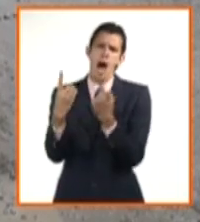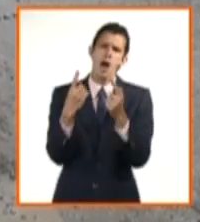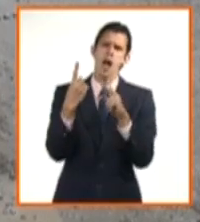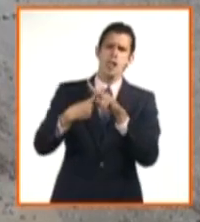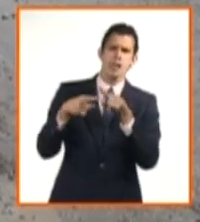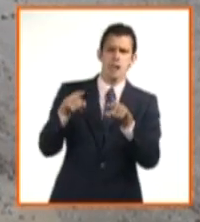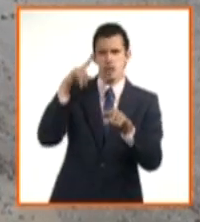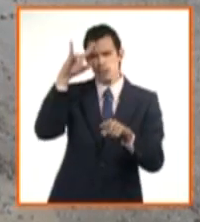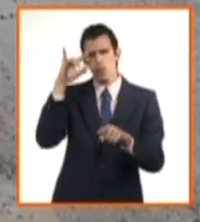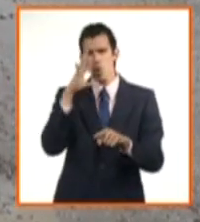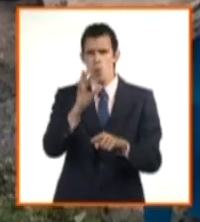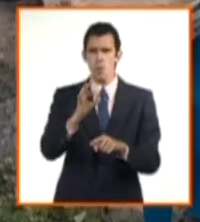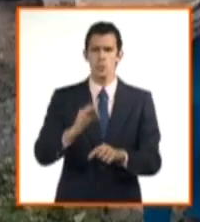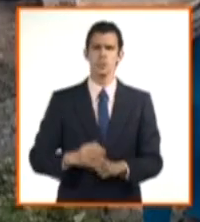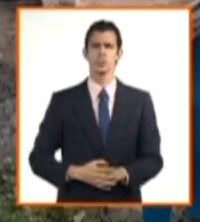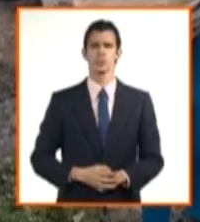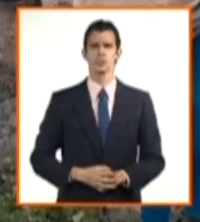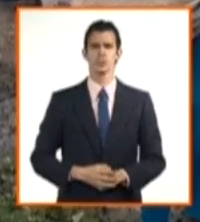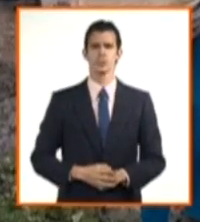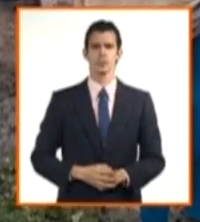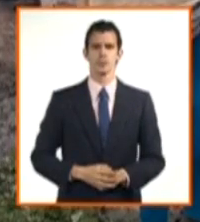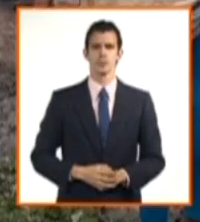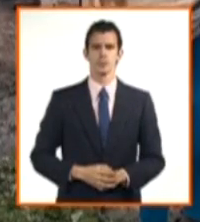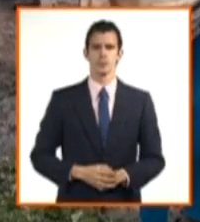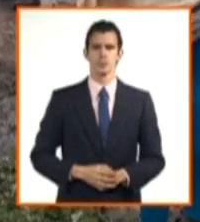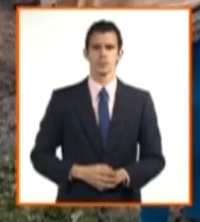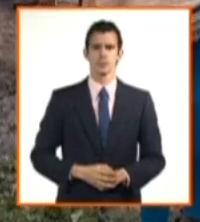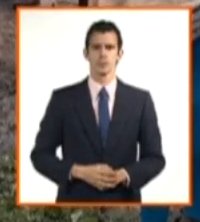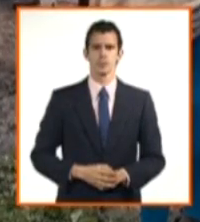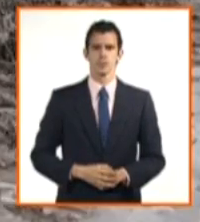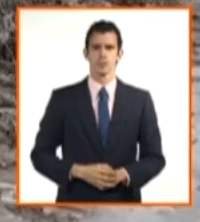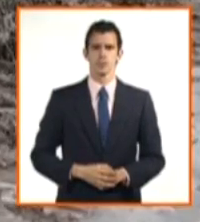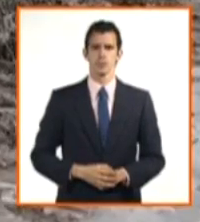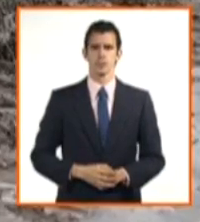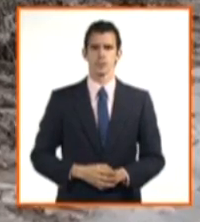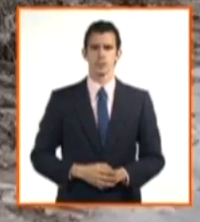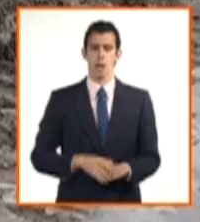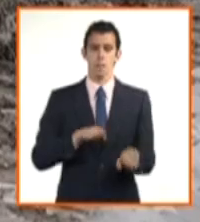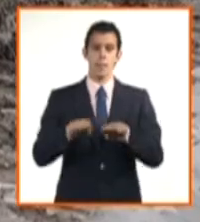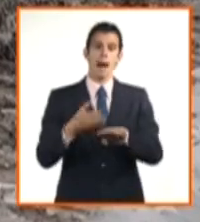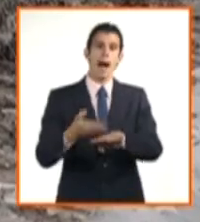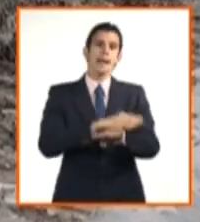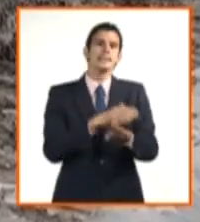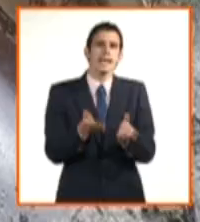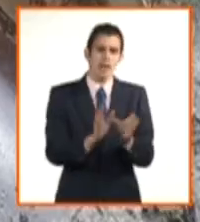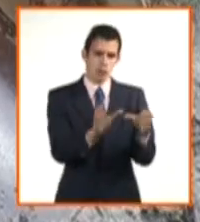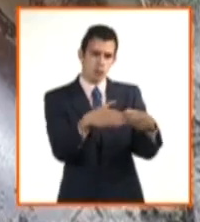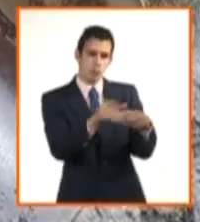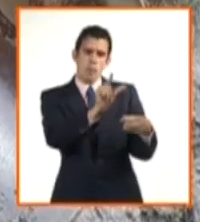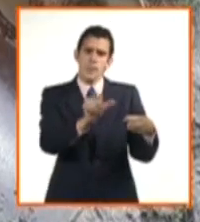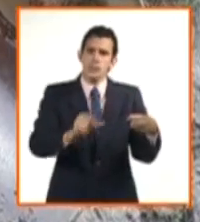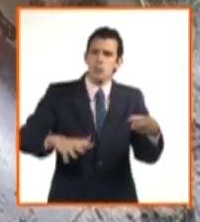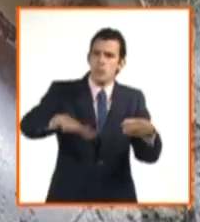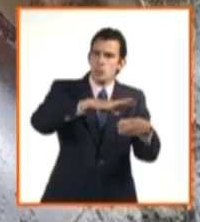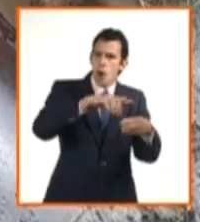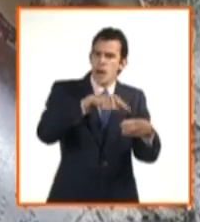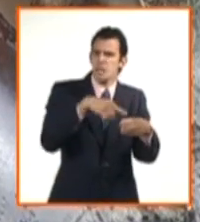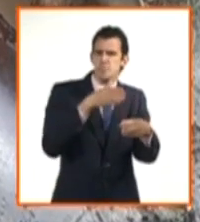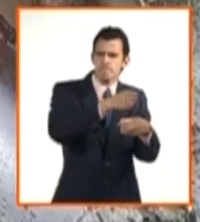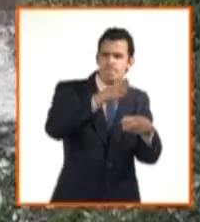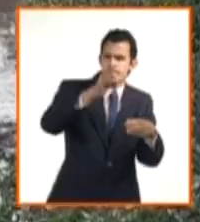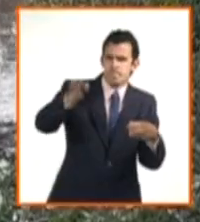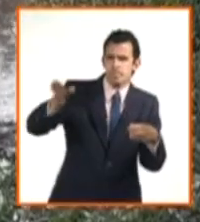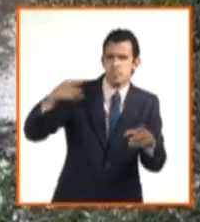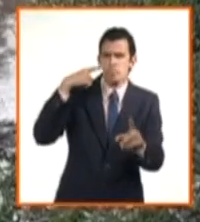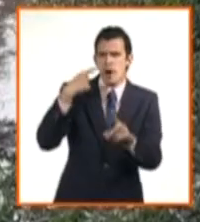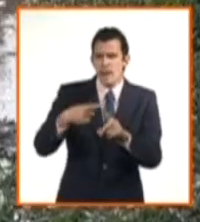territorio el funcionamiento de las comisiones de evacuación la atención de los niveles de presas embalses y el estado de canales y